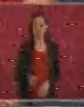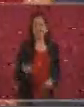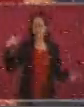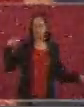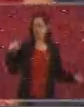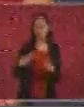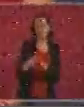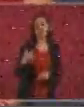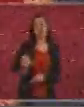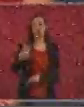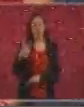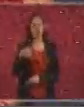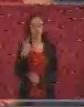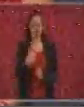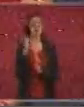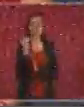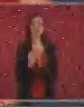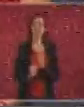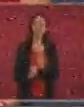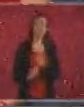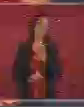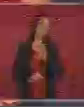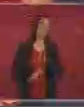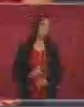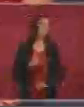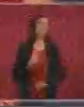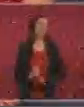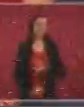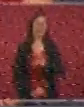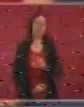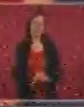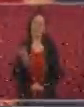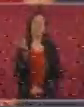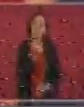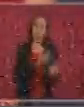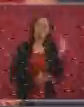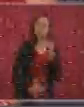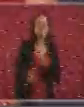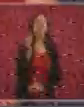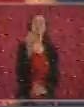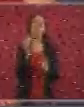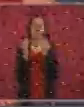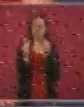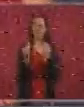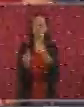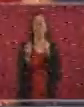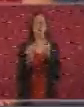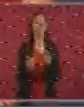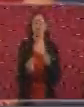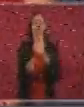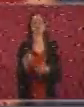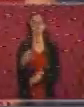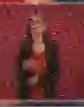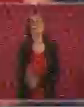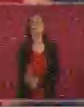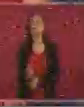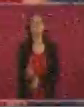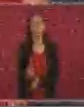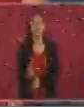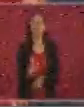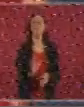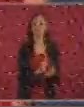partido. Hemos visto en los últimos meses, en las últimas semanas, que están haciendo amarres. Él dice que va a